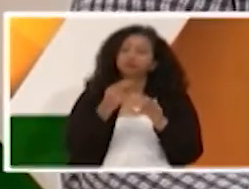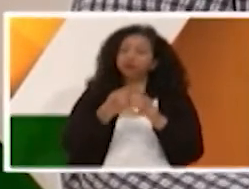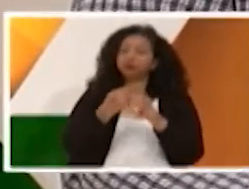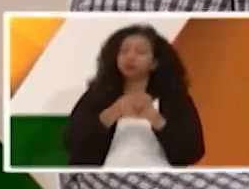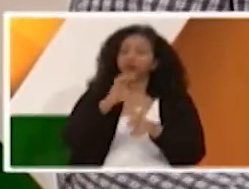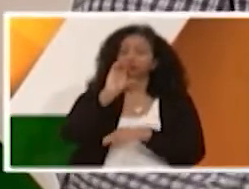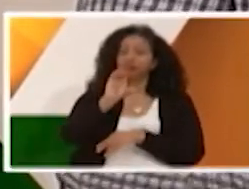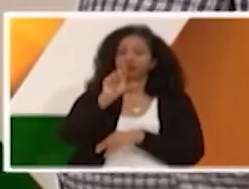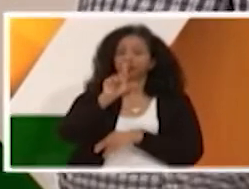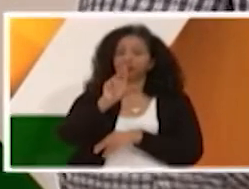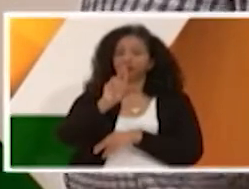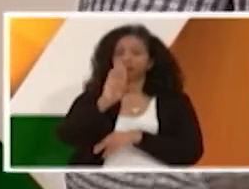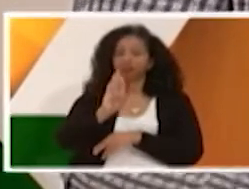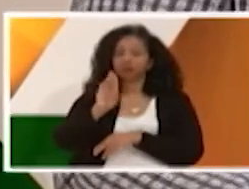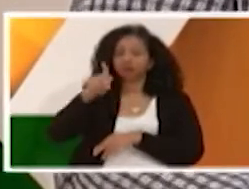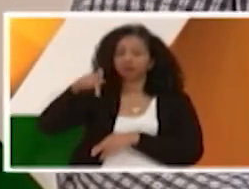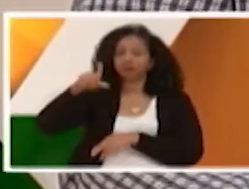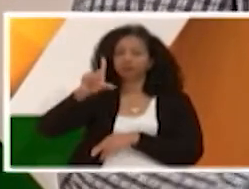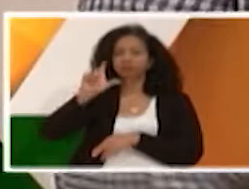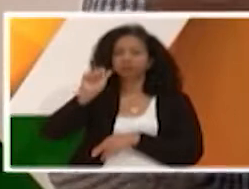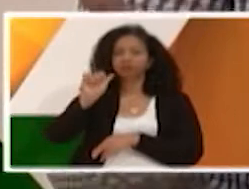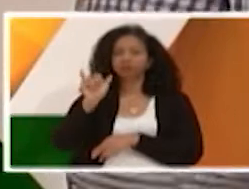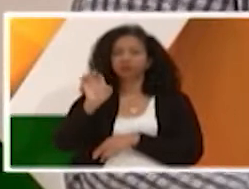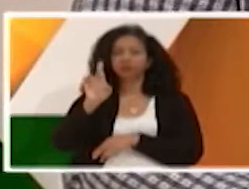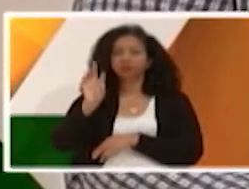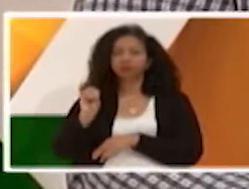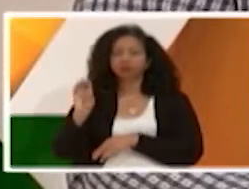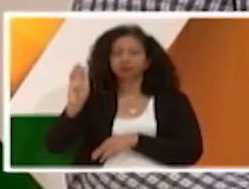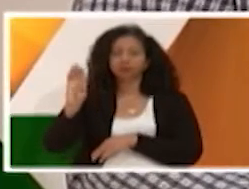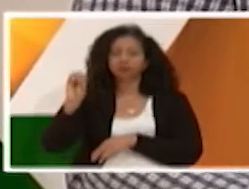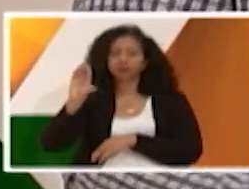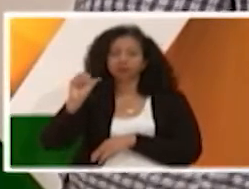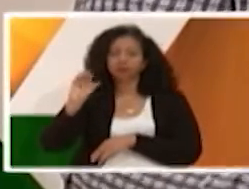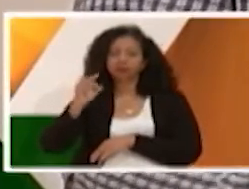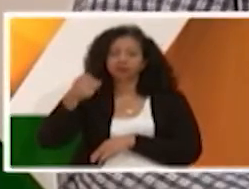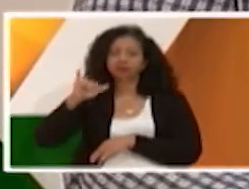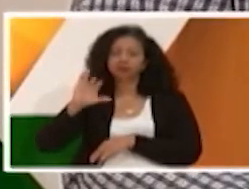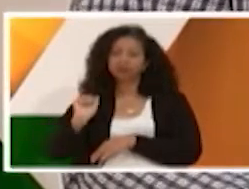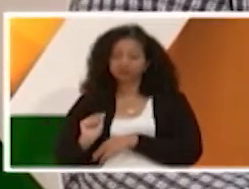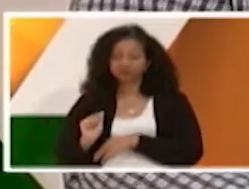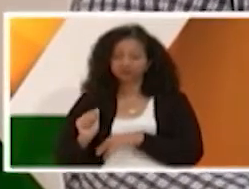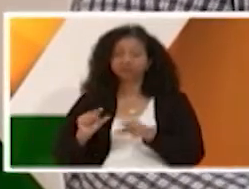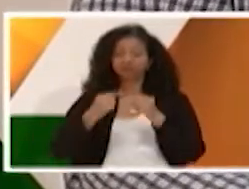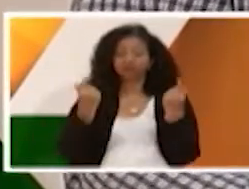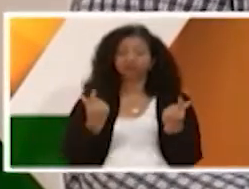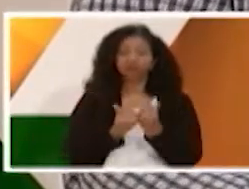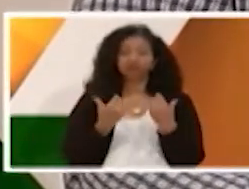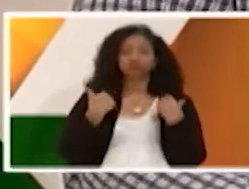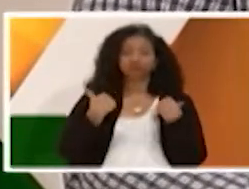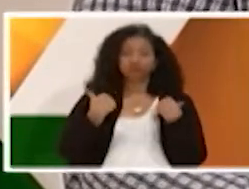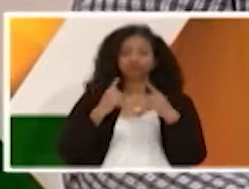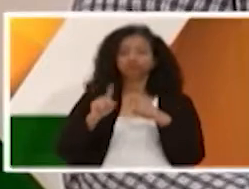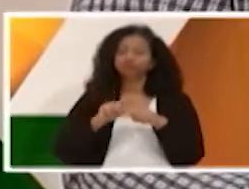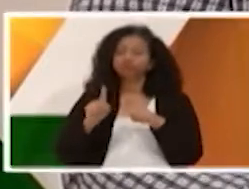Y ahora mismo estamos, además de dirigiendo el Club Los Playeros de Boca Chica, estamos como atleta también